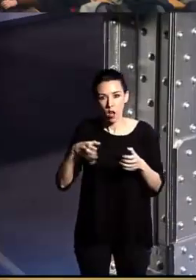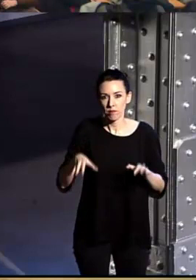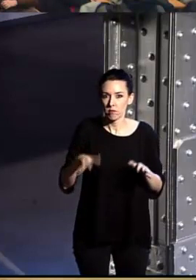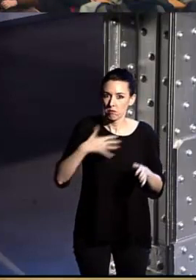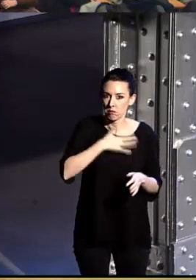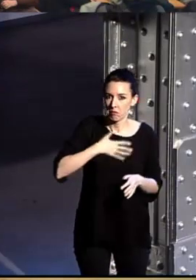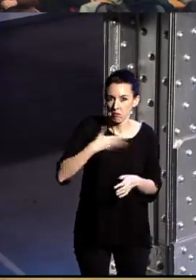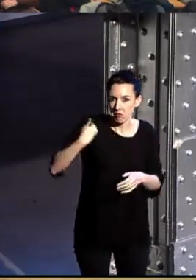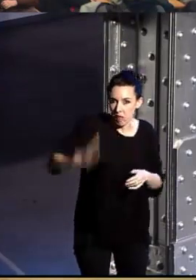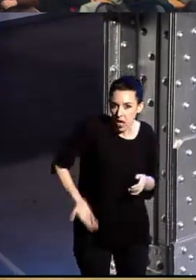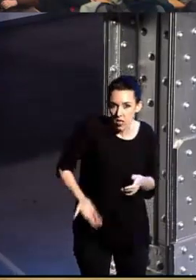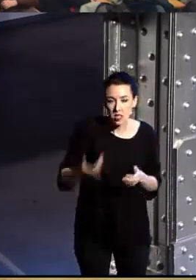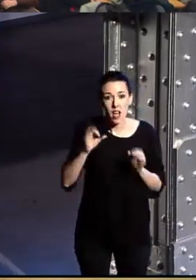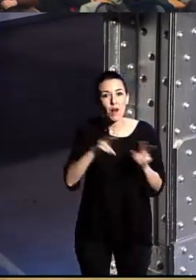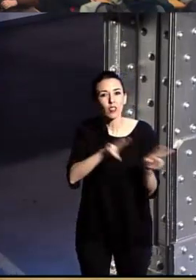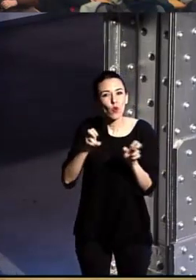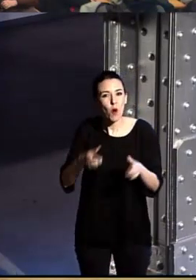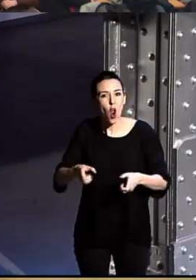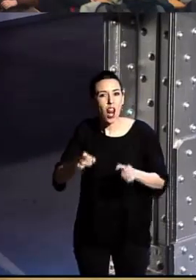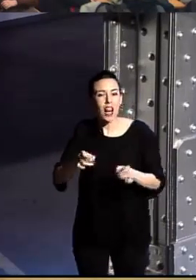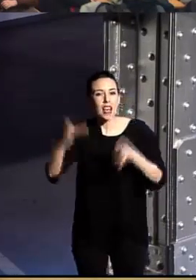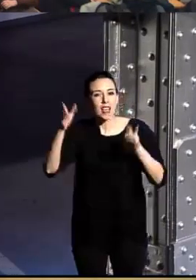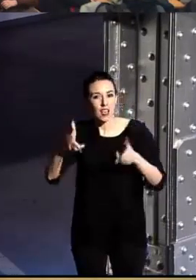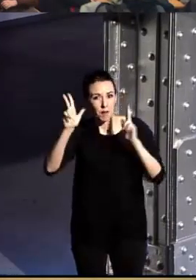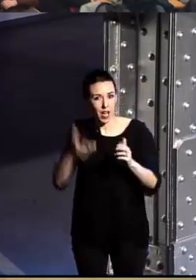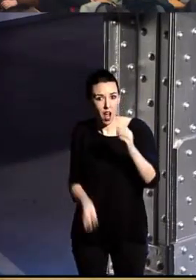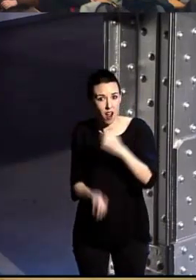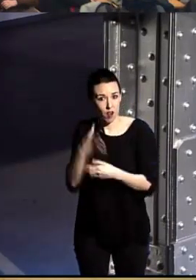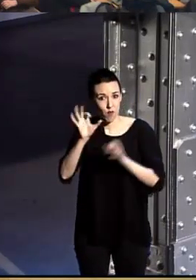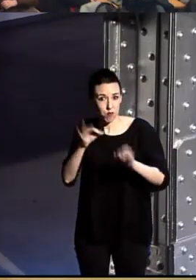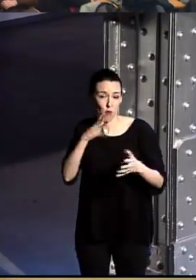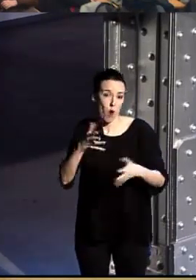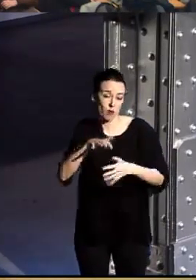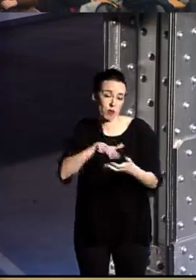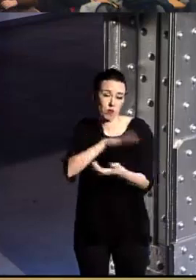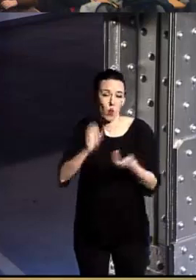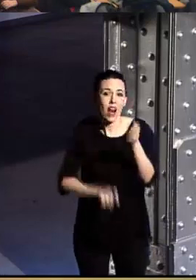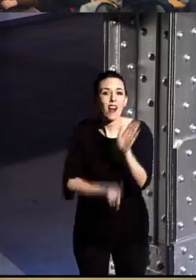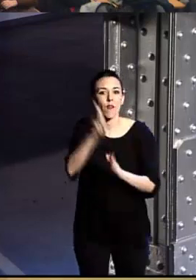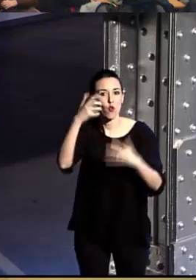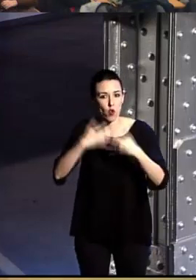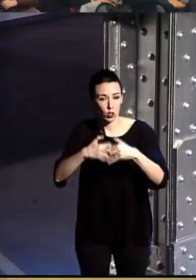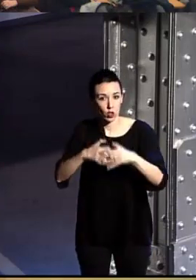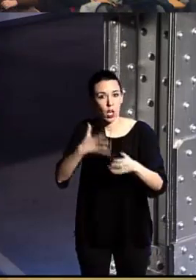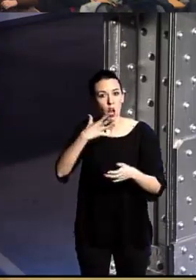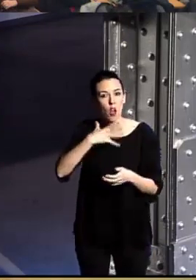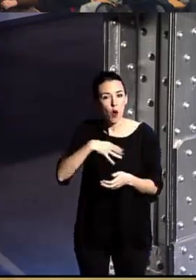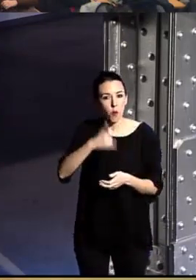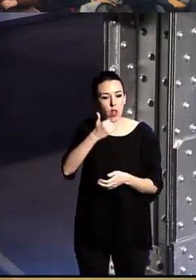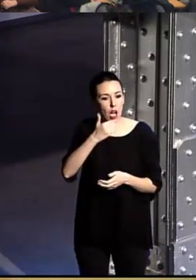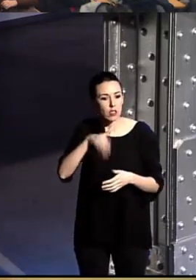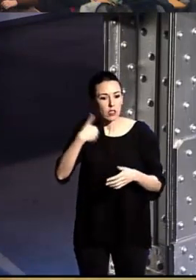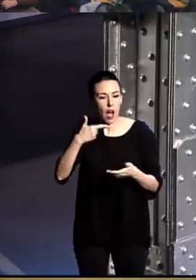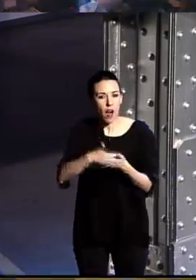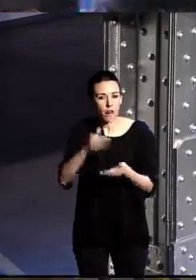burguesa, acomodada, y de esa nueva burguesía liberal que había surgido al hilo de la Segunda Revolución Industrial, podía en un momento dado ser filántropa.